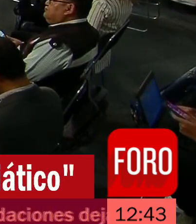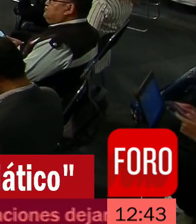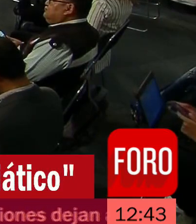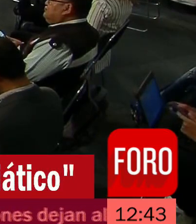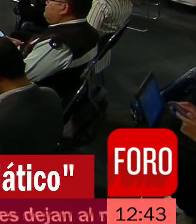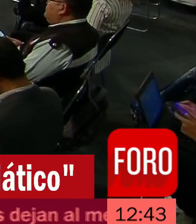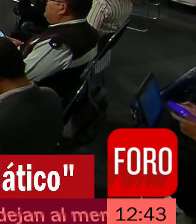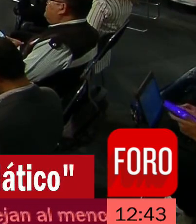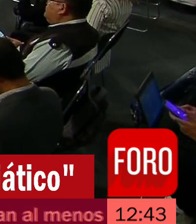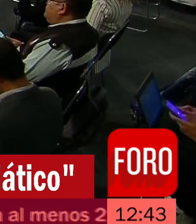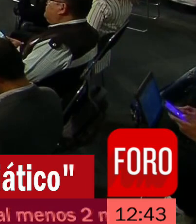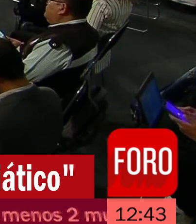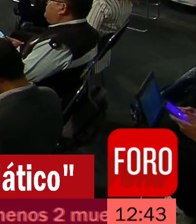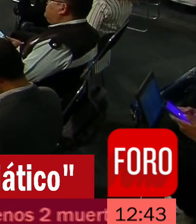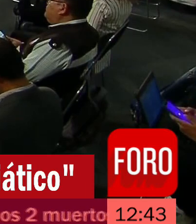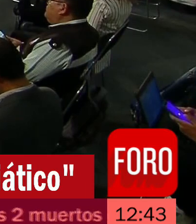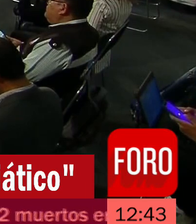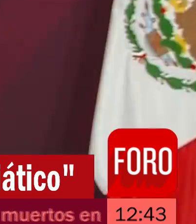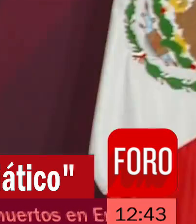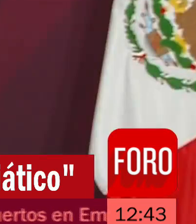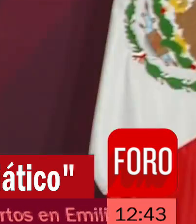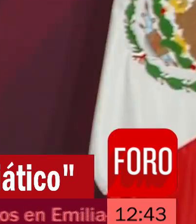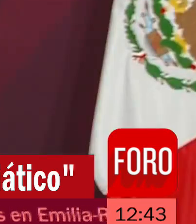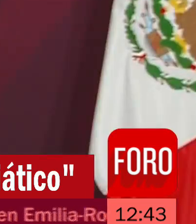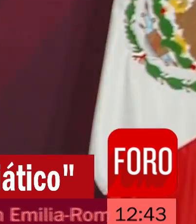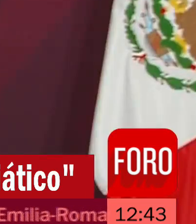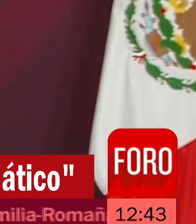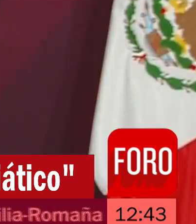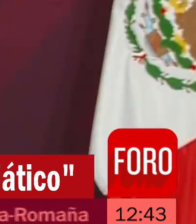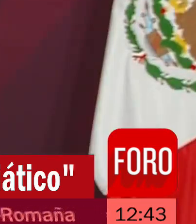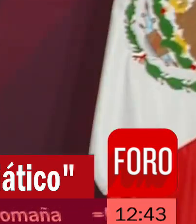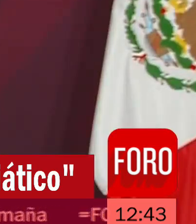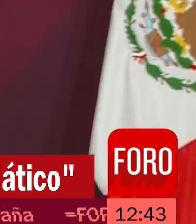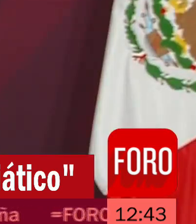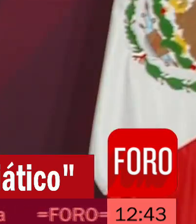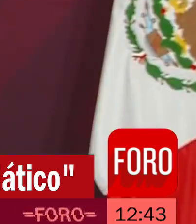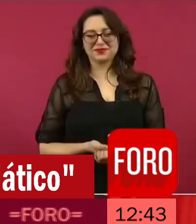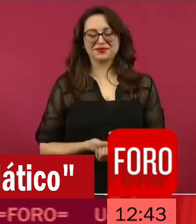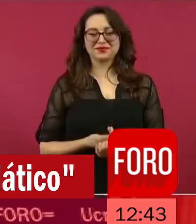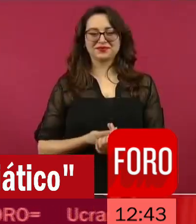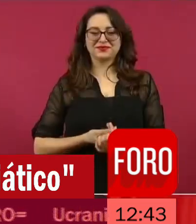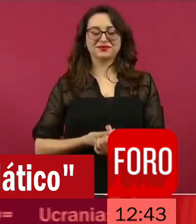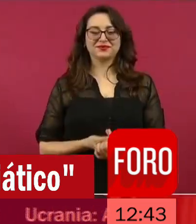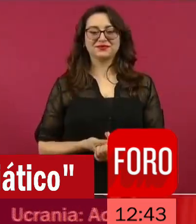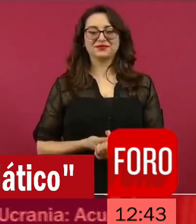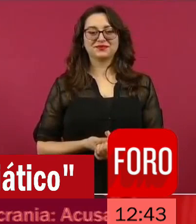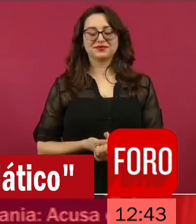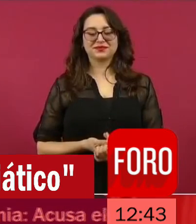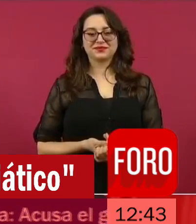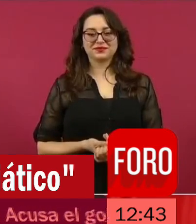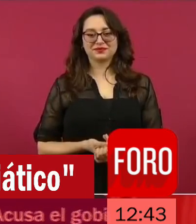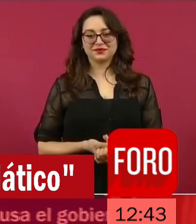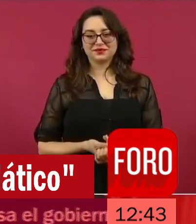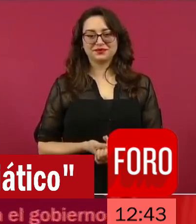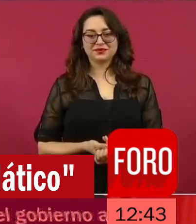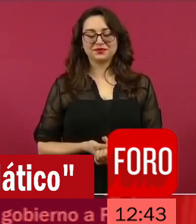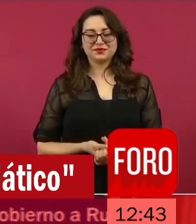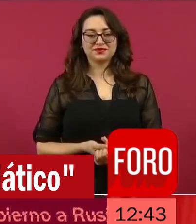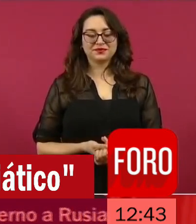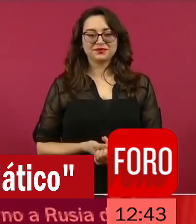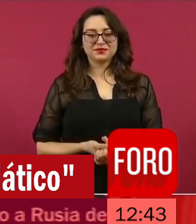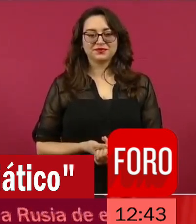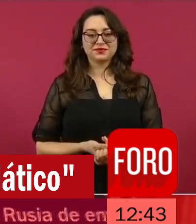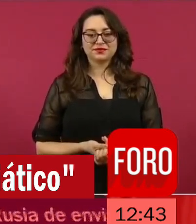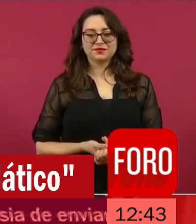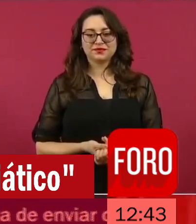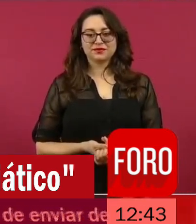sobrevolar el espacio aéreo mexicano con drones y aviones de alto nivel tecnológico militar debido a que habían detectado un globo asiático que pasaría por territorio